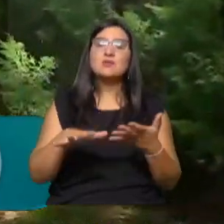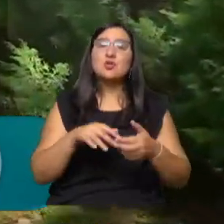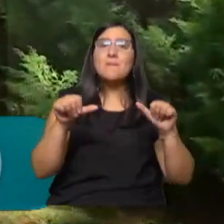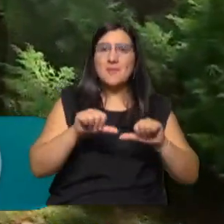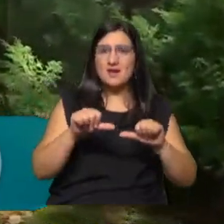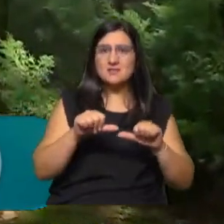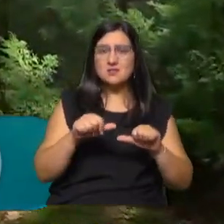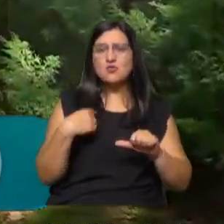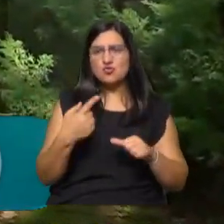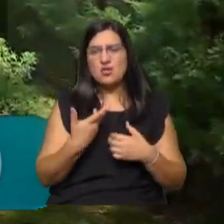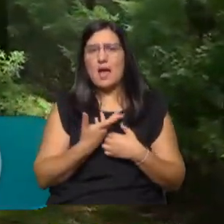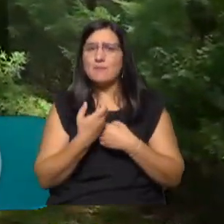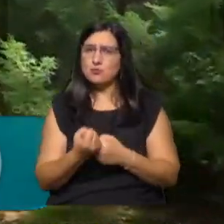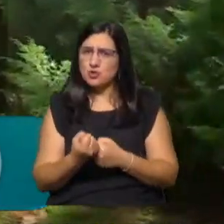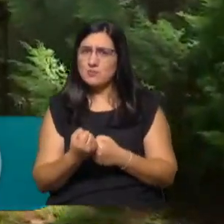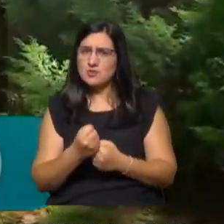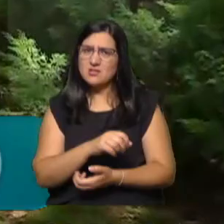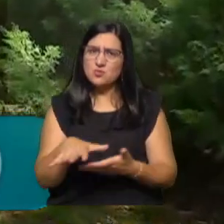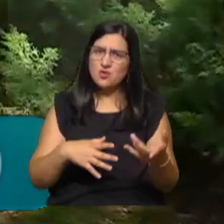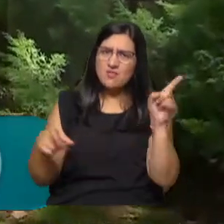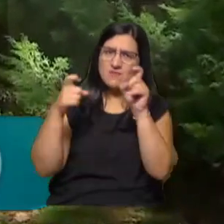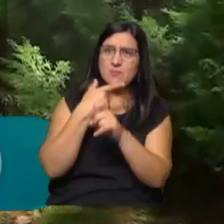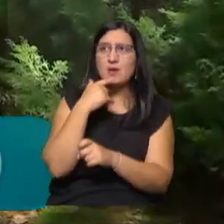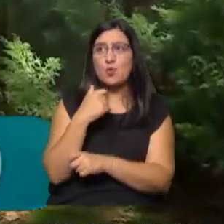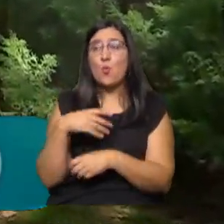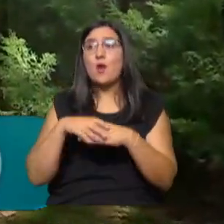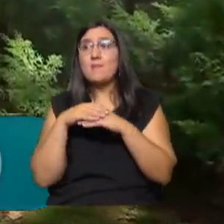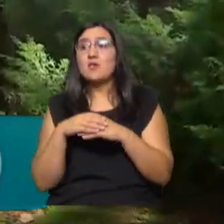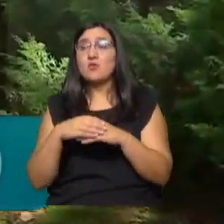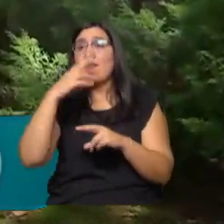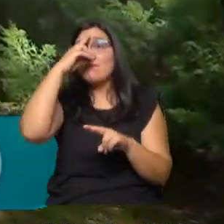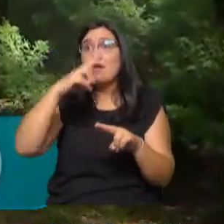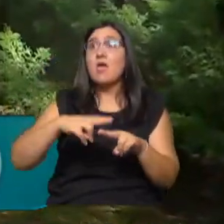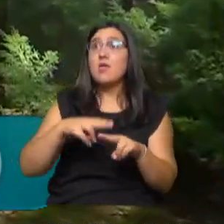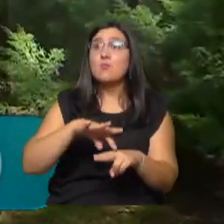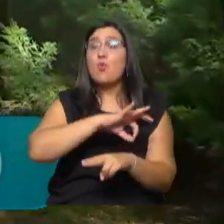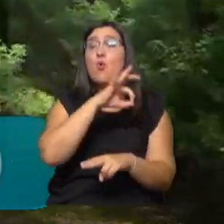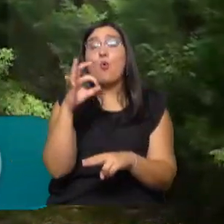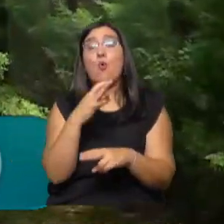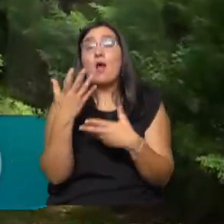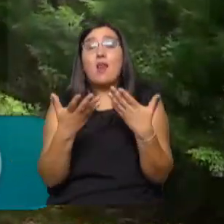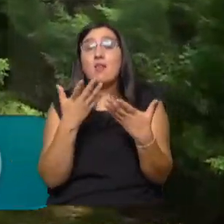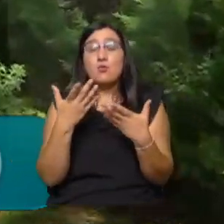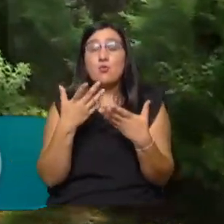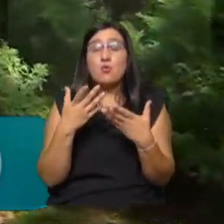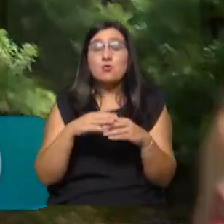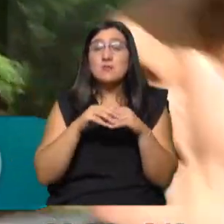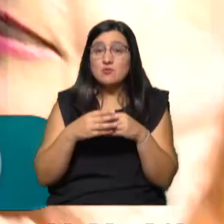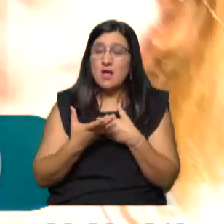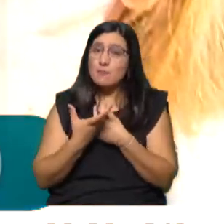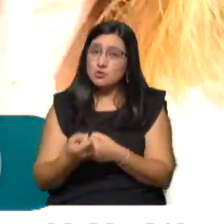mucho más, si apoyamos en las situaciones difíciles, cuando un amigo está mal, cuando pasa algo feo, un tema de enfermedad, lo que sea, ¿somos de estar